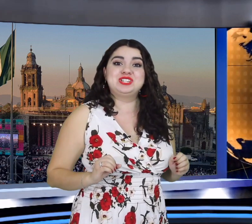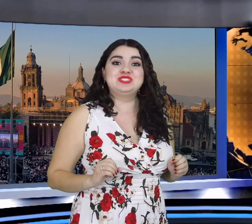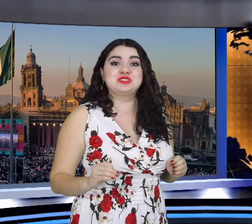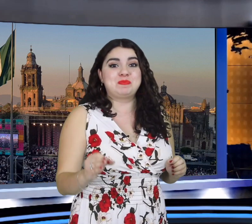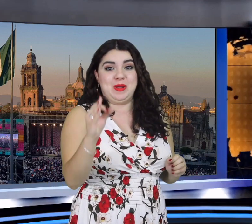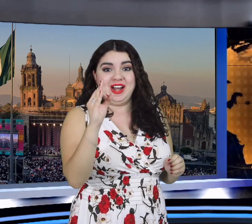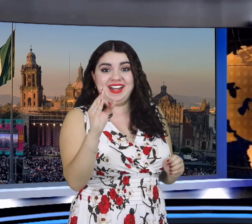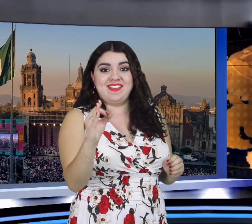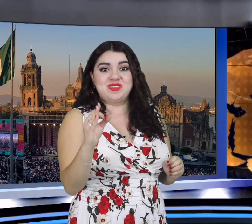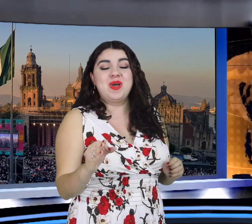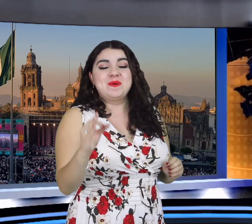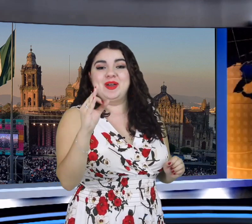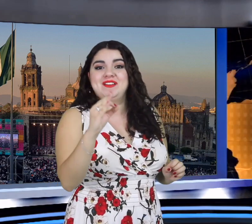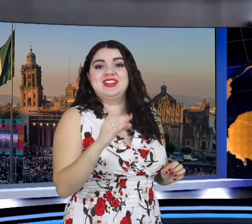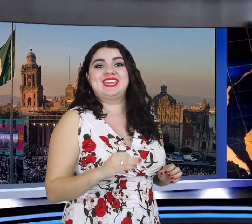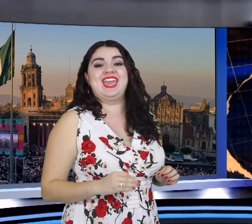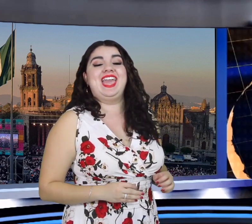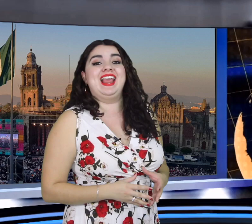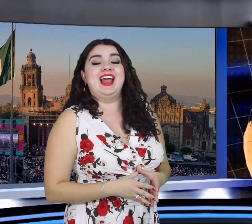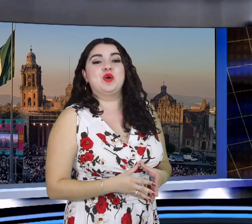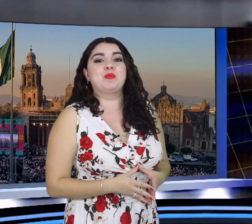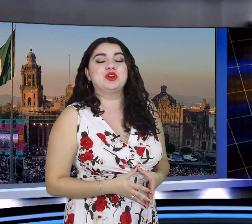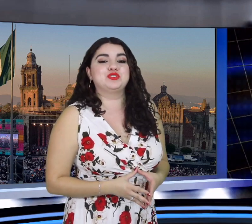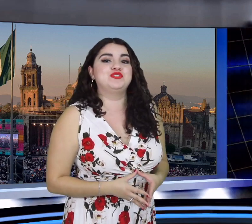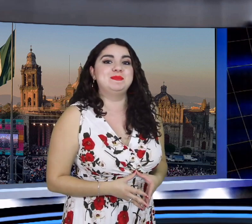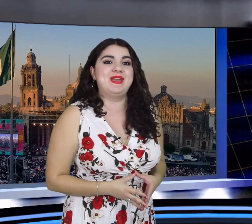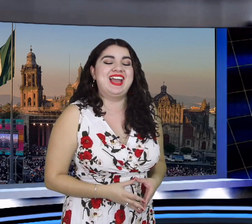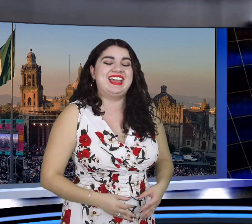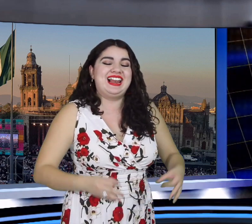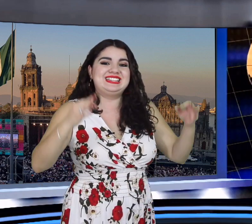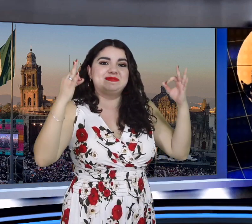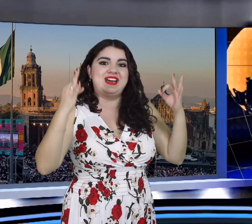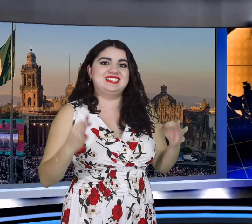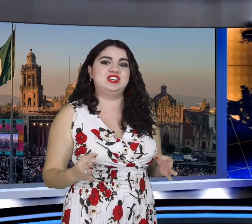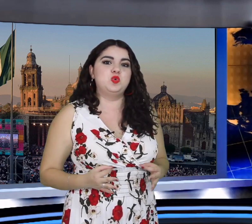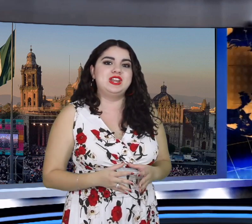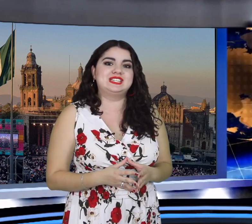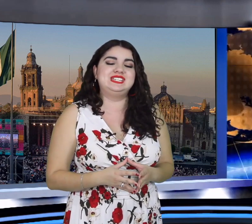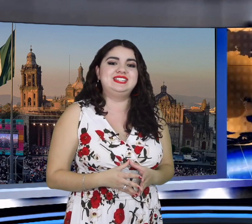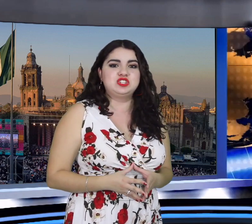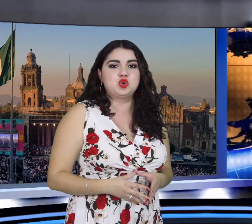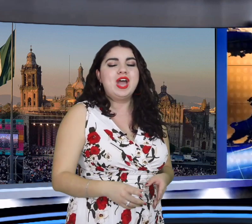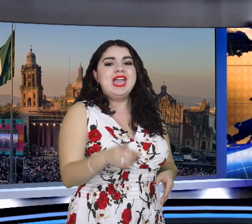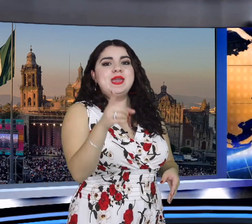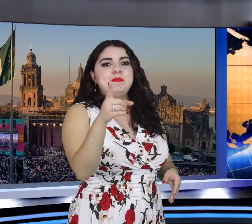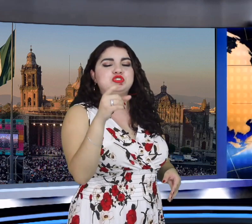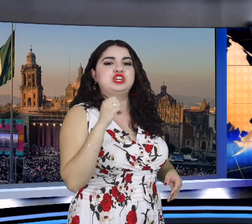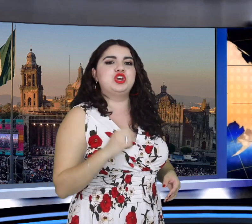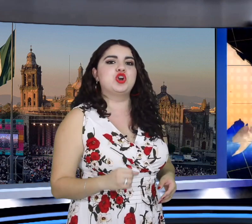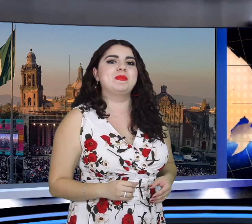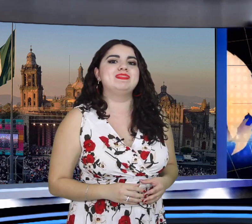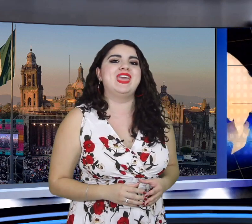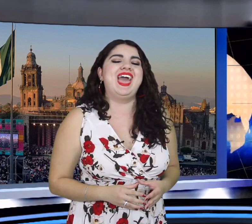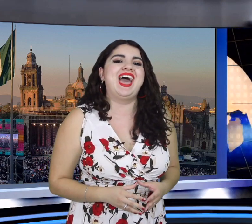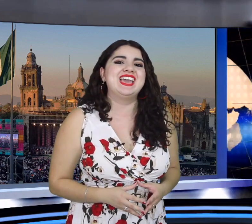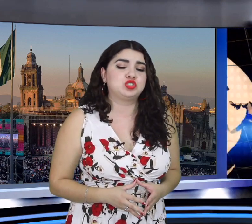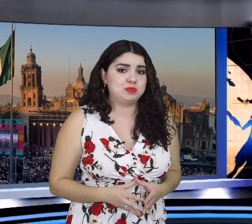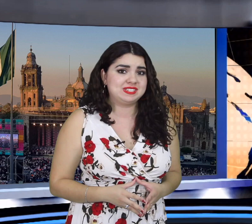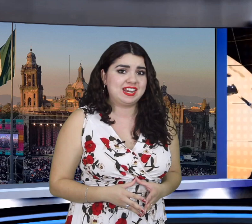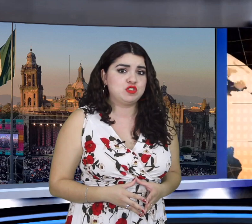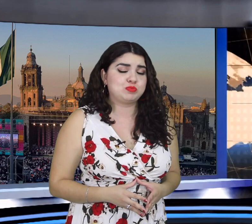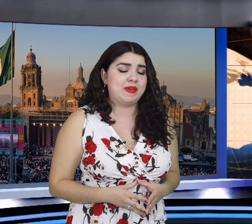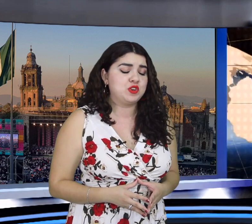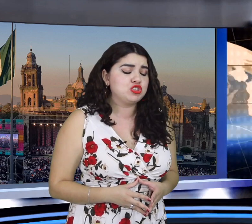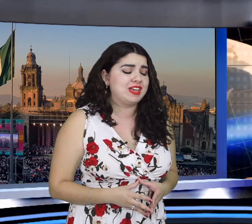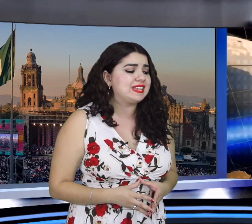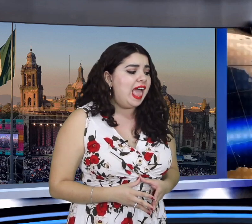muy chuchitos, pero al rato van a ver que el aeropuerto Felipe Ángeles va a ser un exitazo. Y posteriormente a esto,